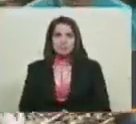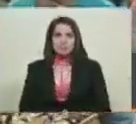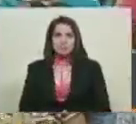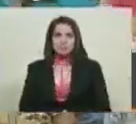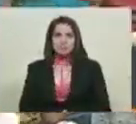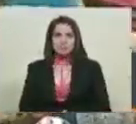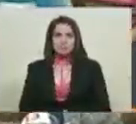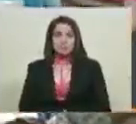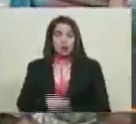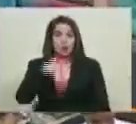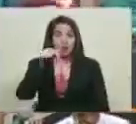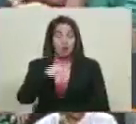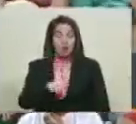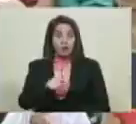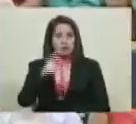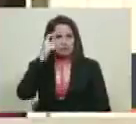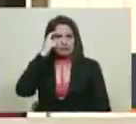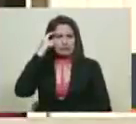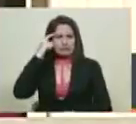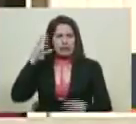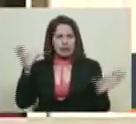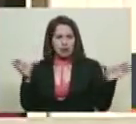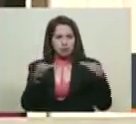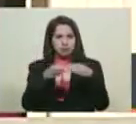en este día de reunión, trabajo,